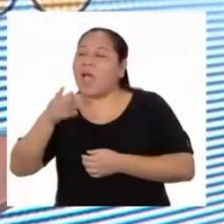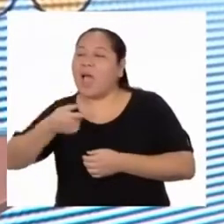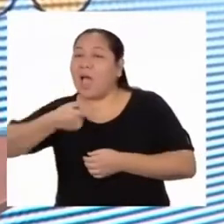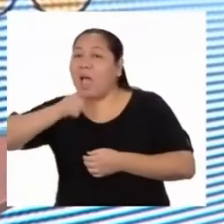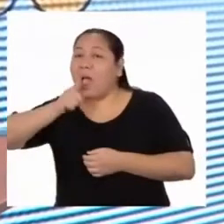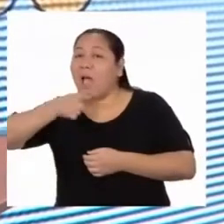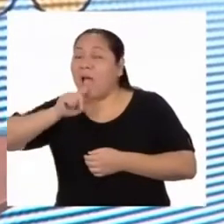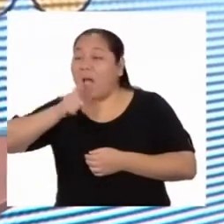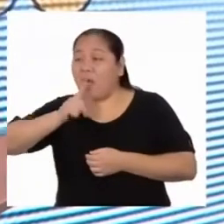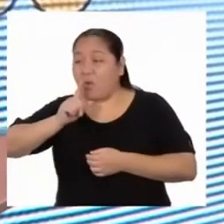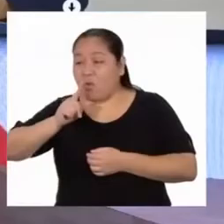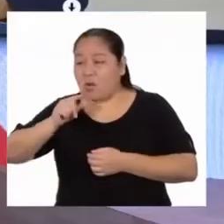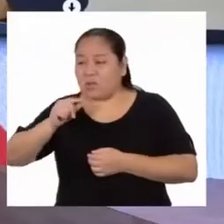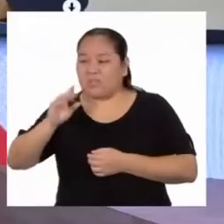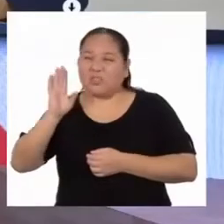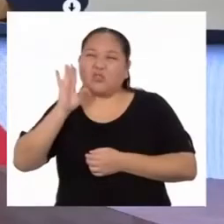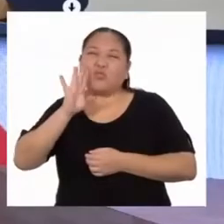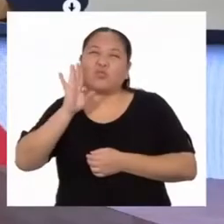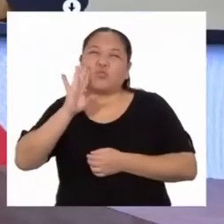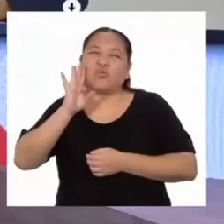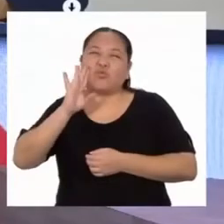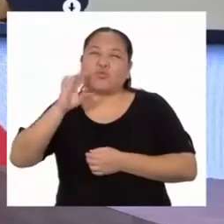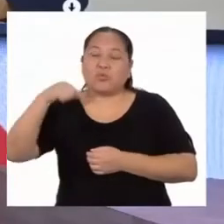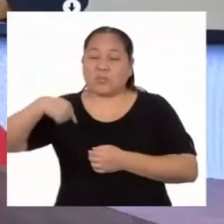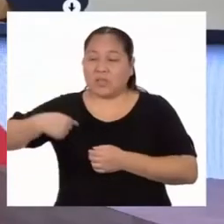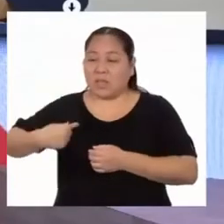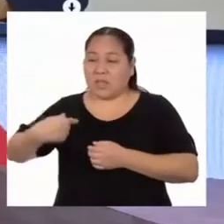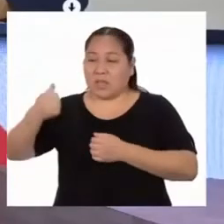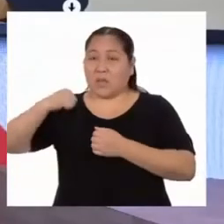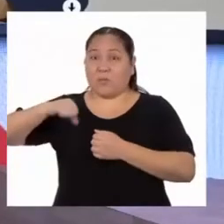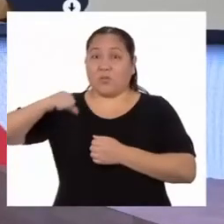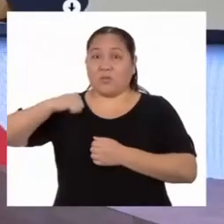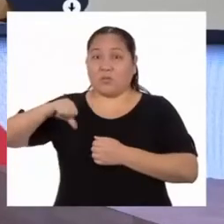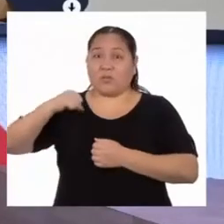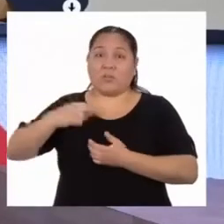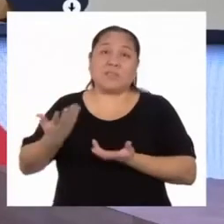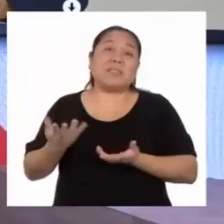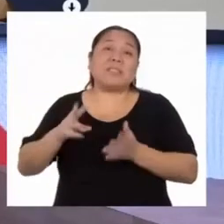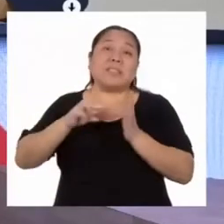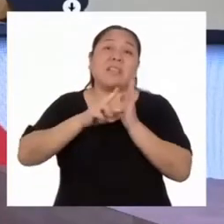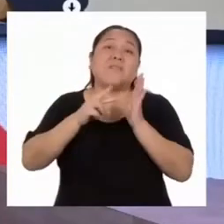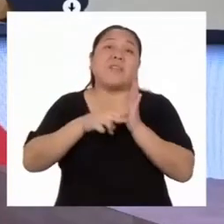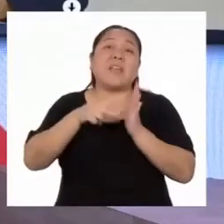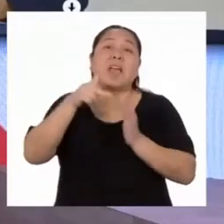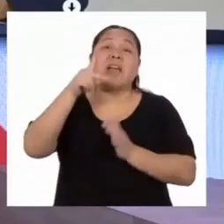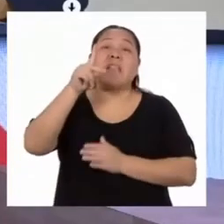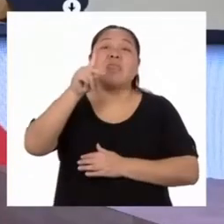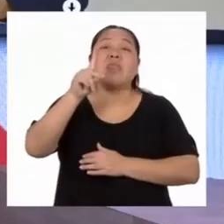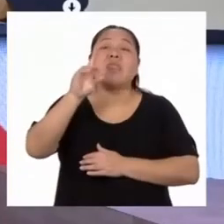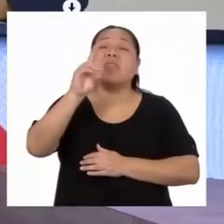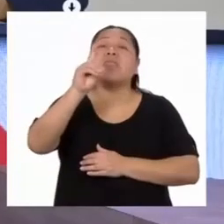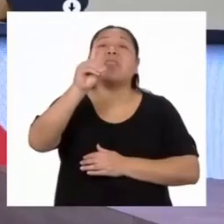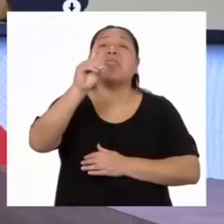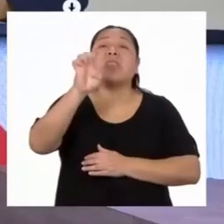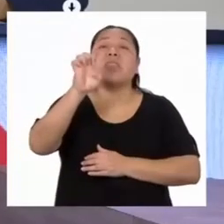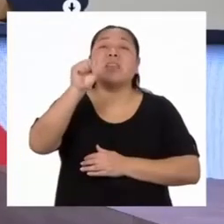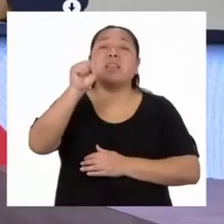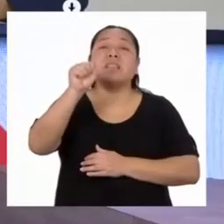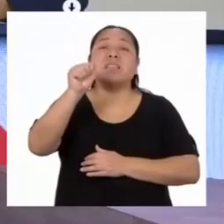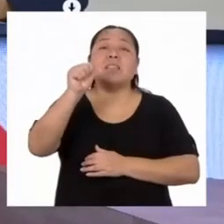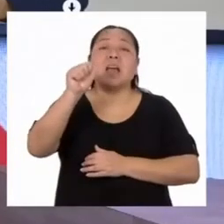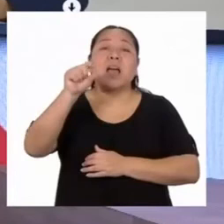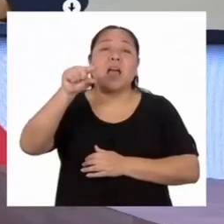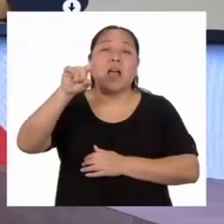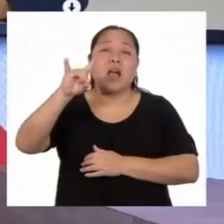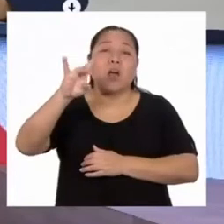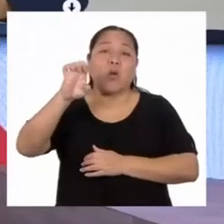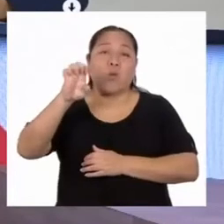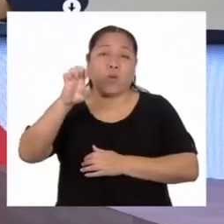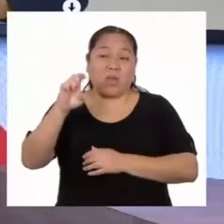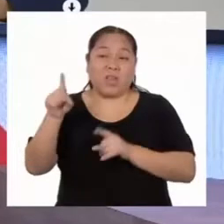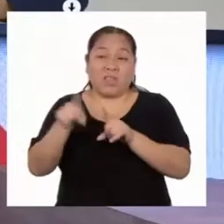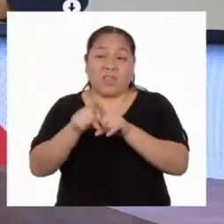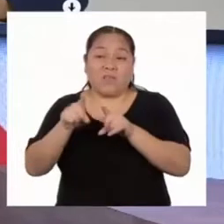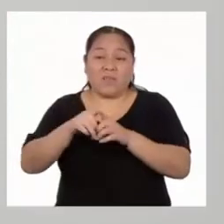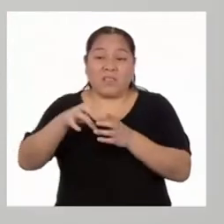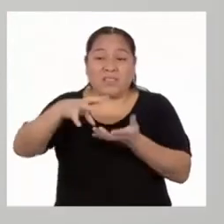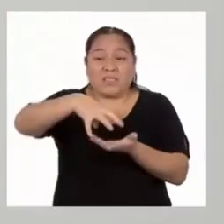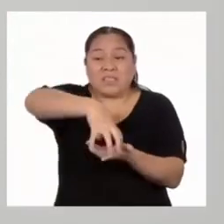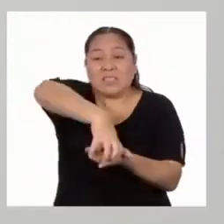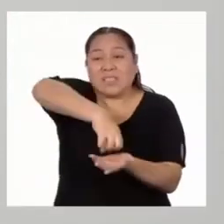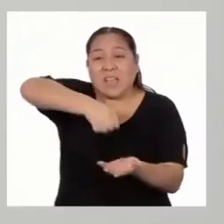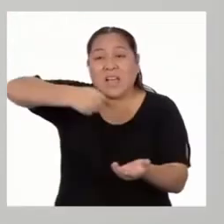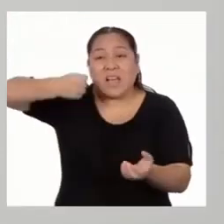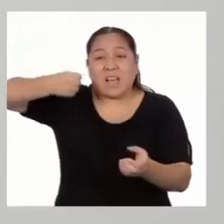de municipalidades, es decir, de los desagües. También de la extracción de petróleo y